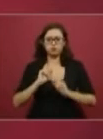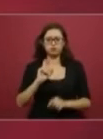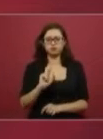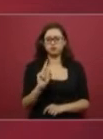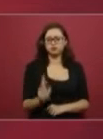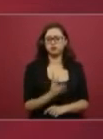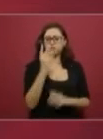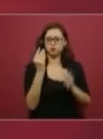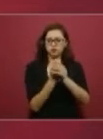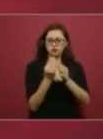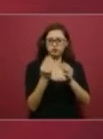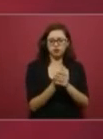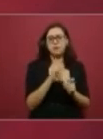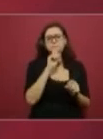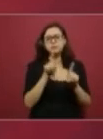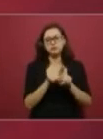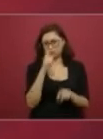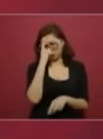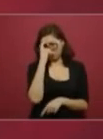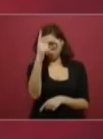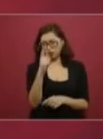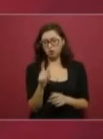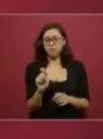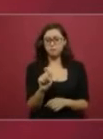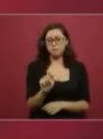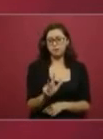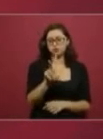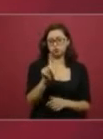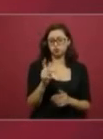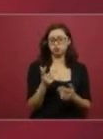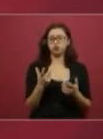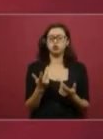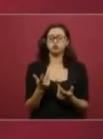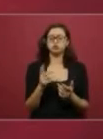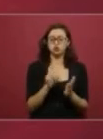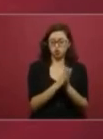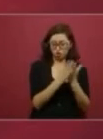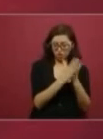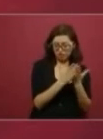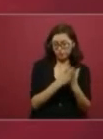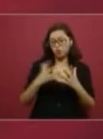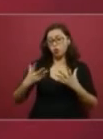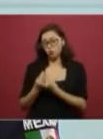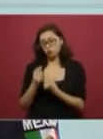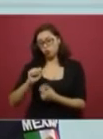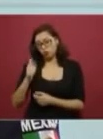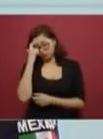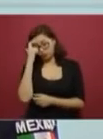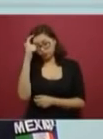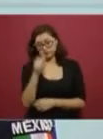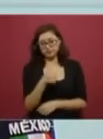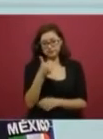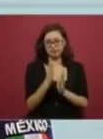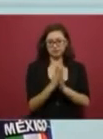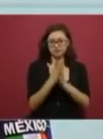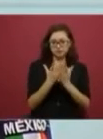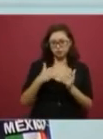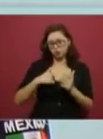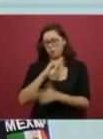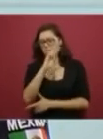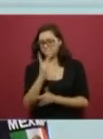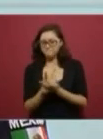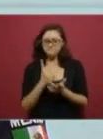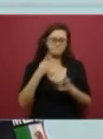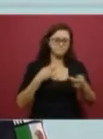y por lo tanto eso ya esto nos deja tranquilo dice que este presidente pues decidió tener a una persona